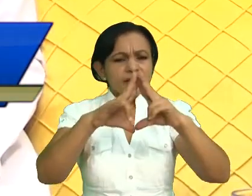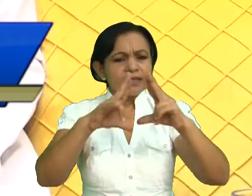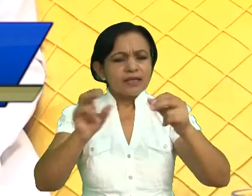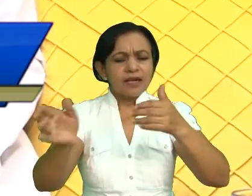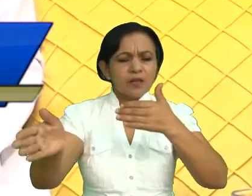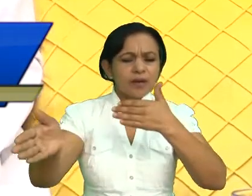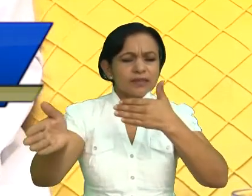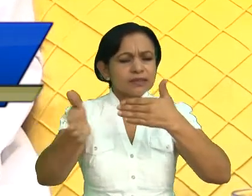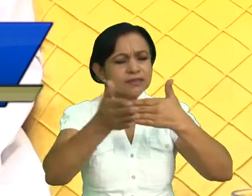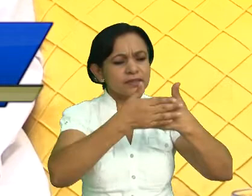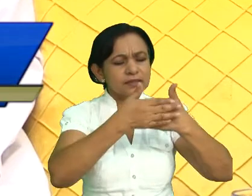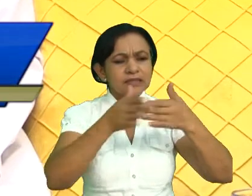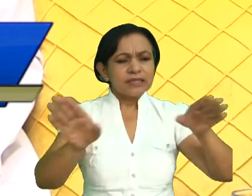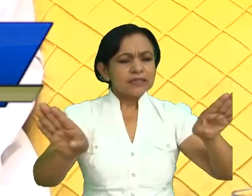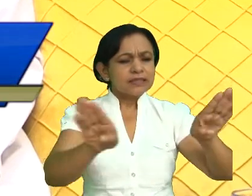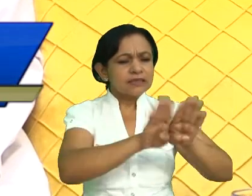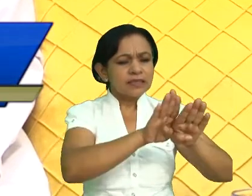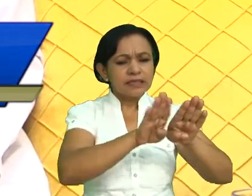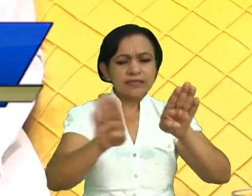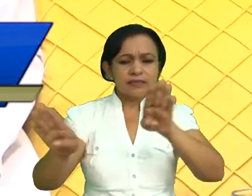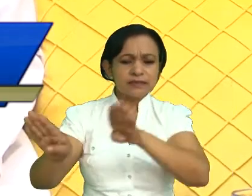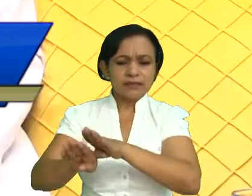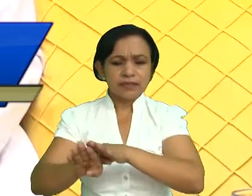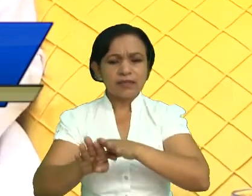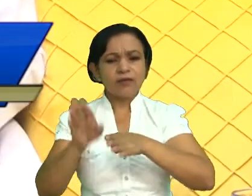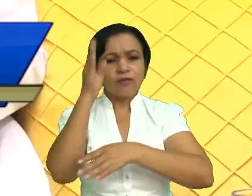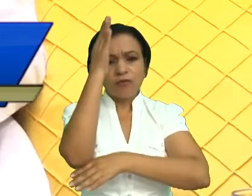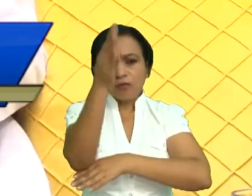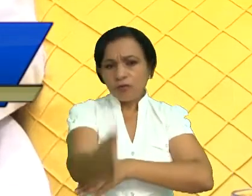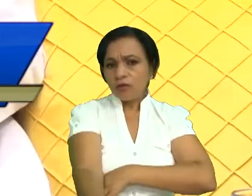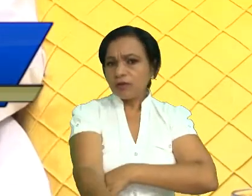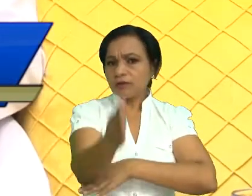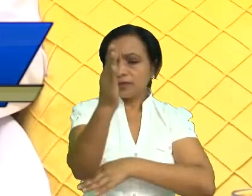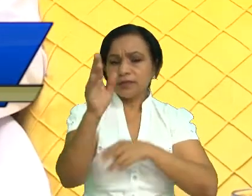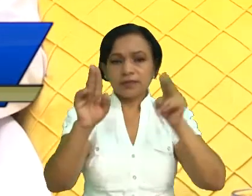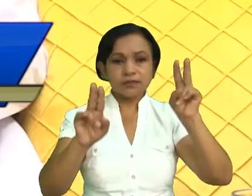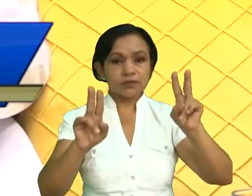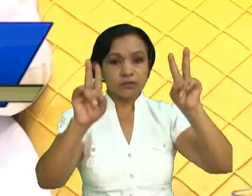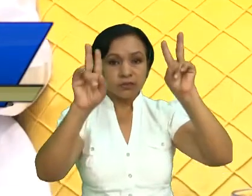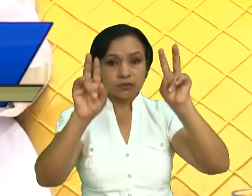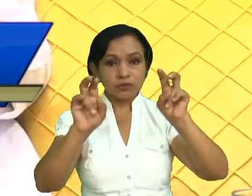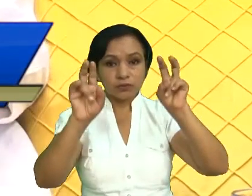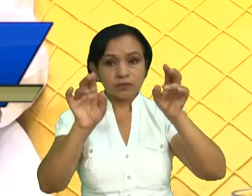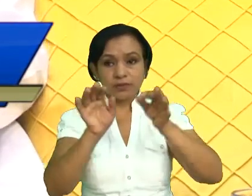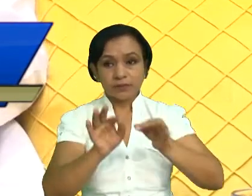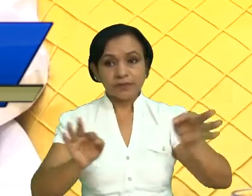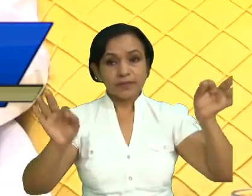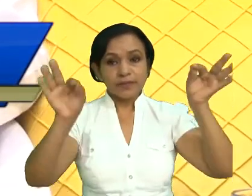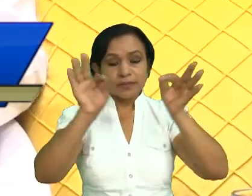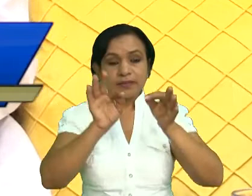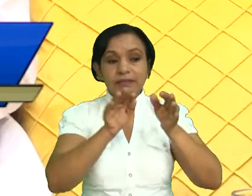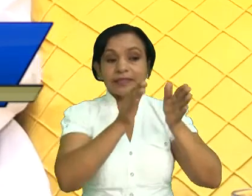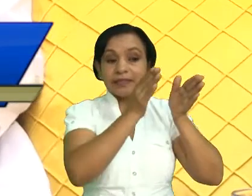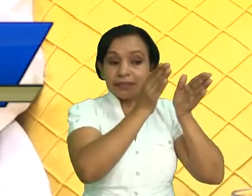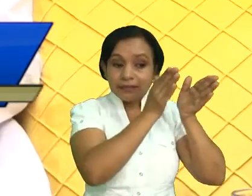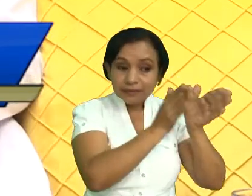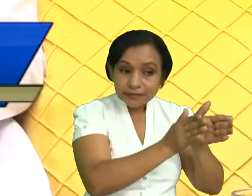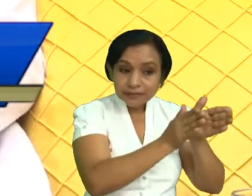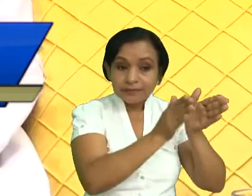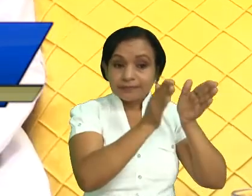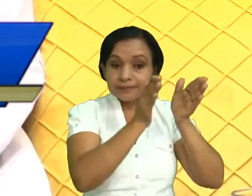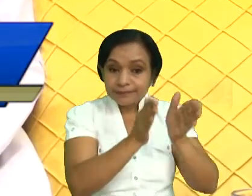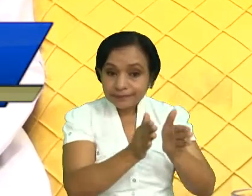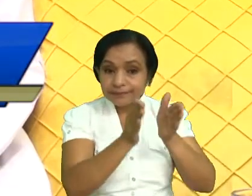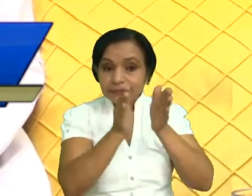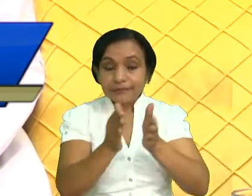las fronteras o en qué momento hay que hacerlo. Hay un tema importante: cada cosa tiene su tiempo, y este no es el tiempo de